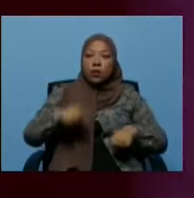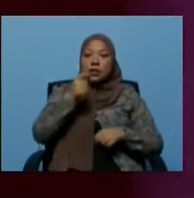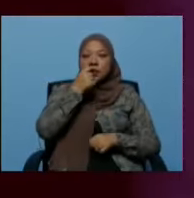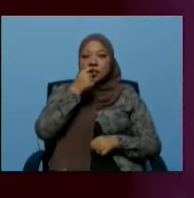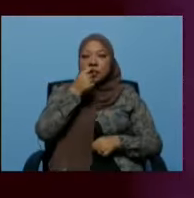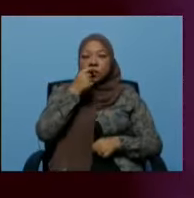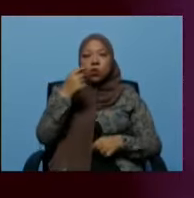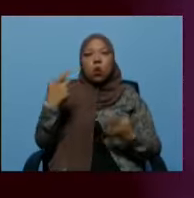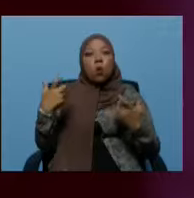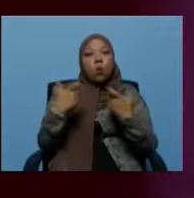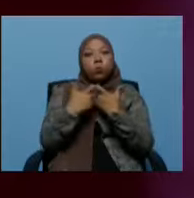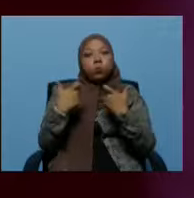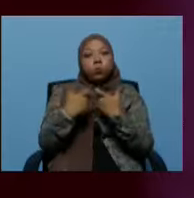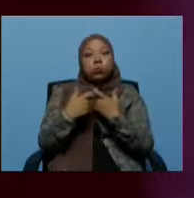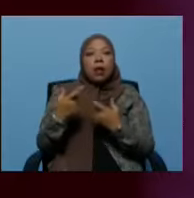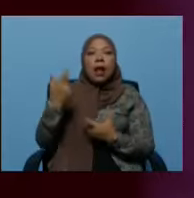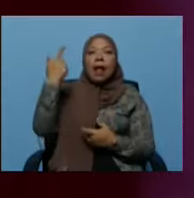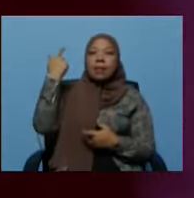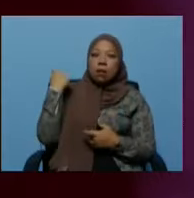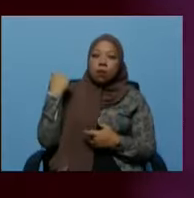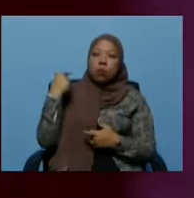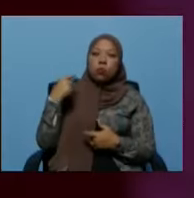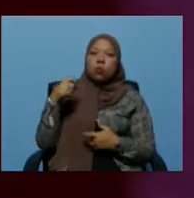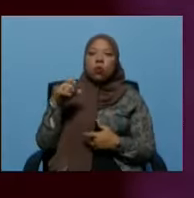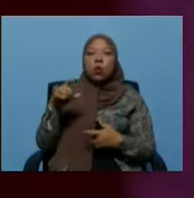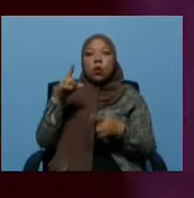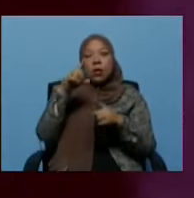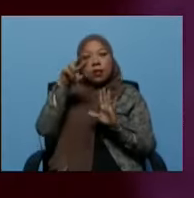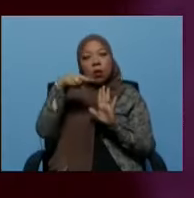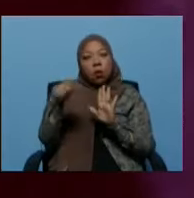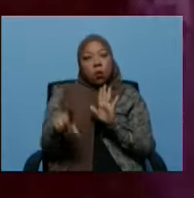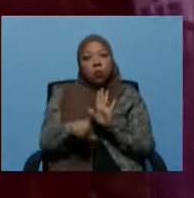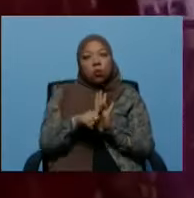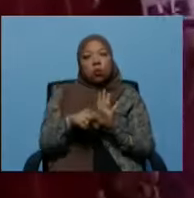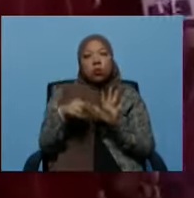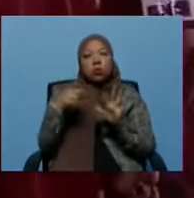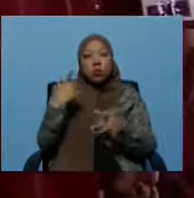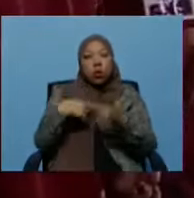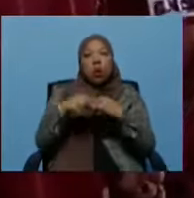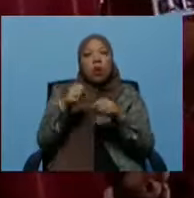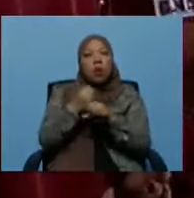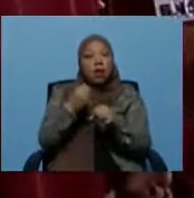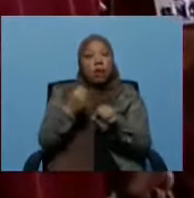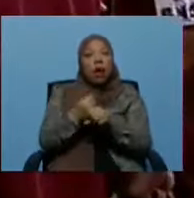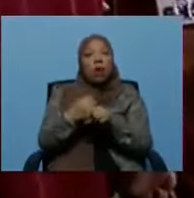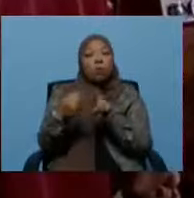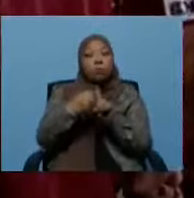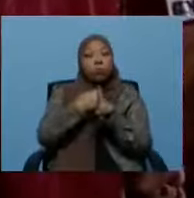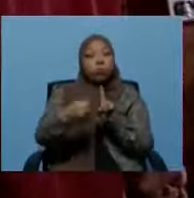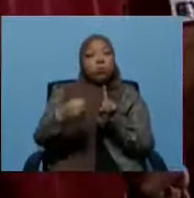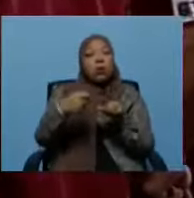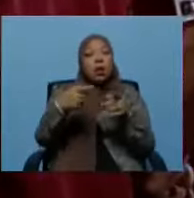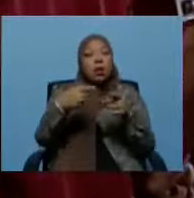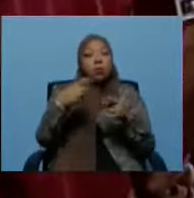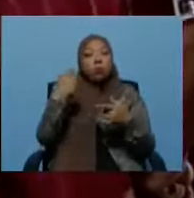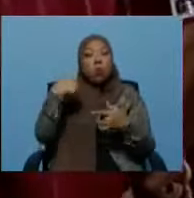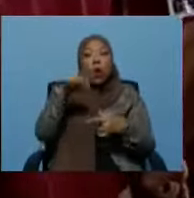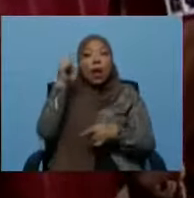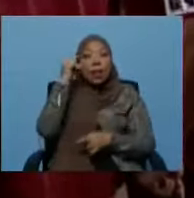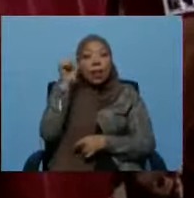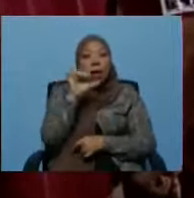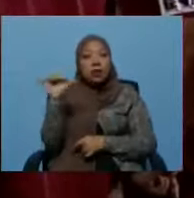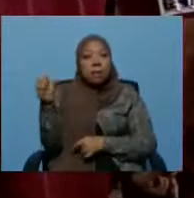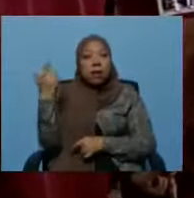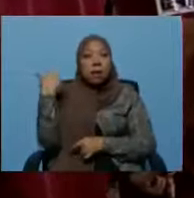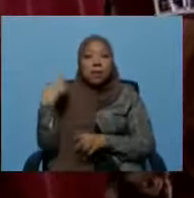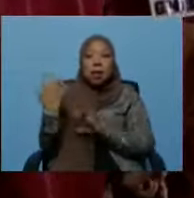fueron agredidos en días pasados en cumplimiento de sus labores, en cumplimiento de su trabajo.